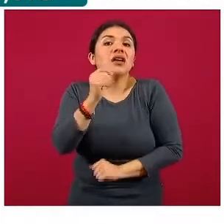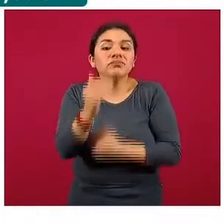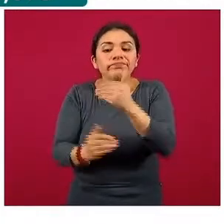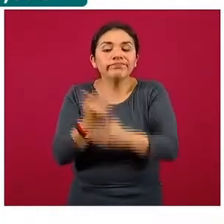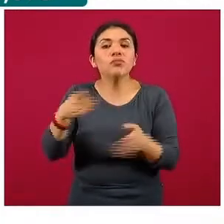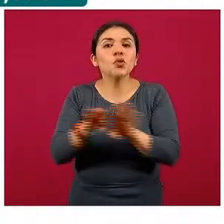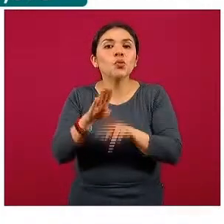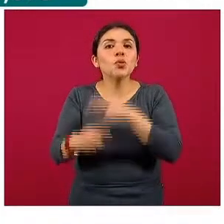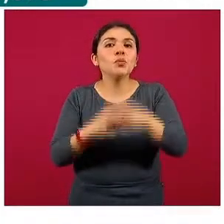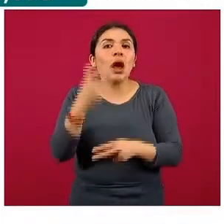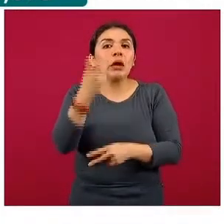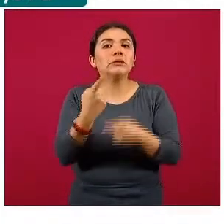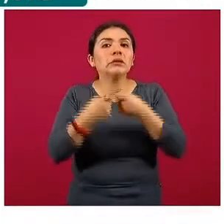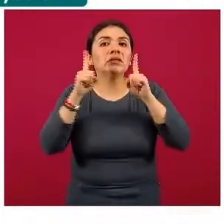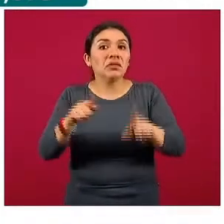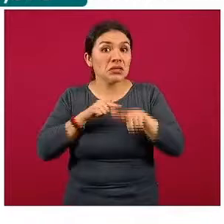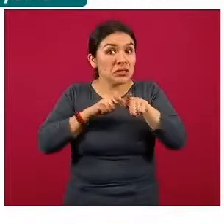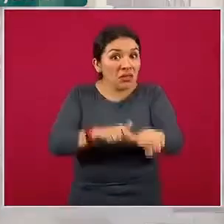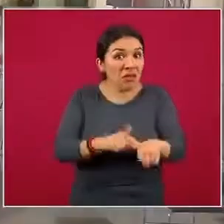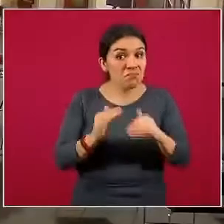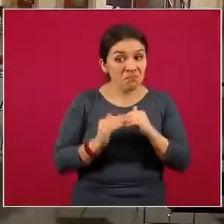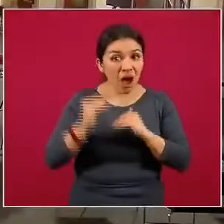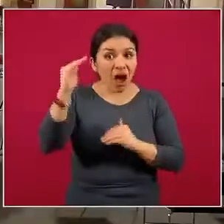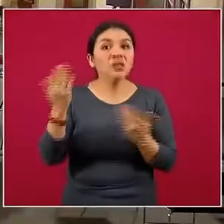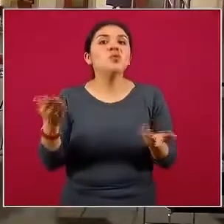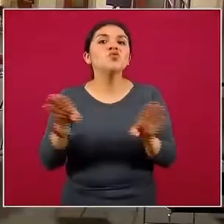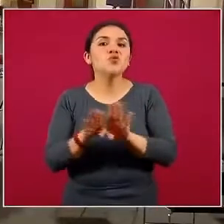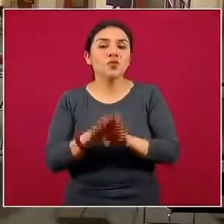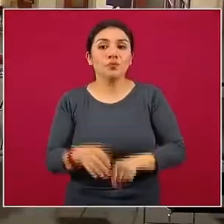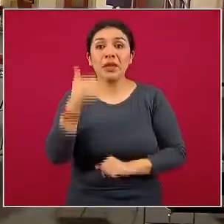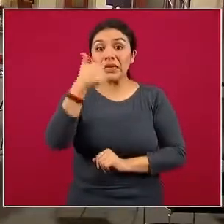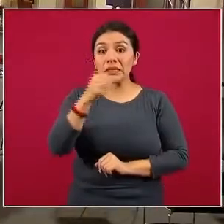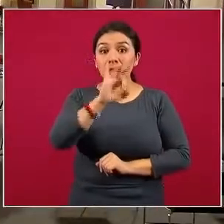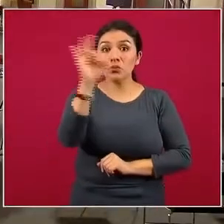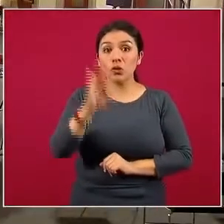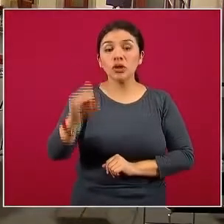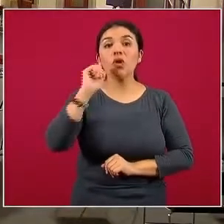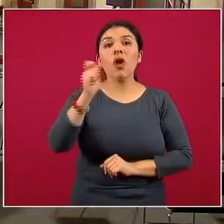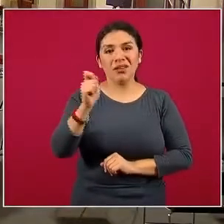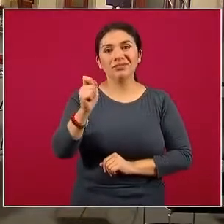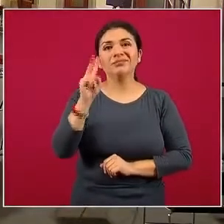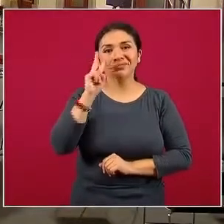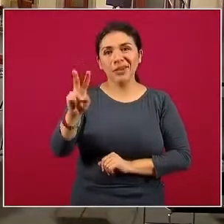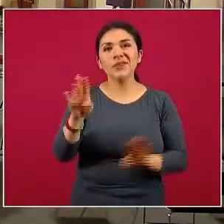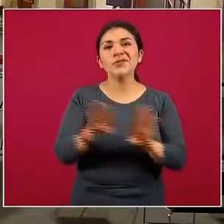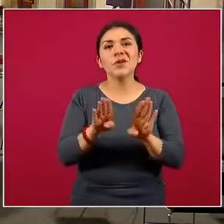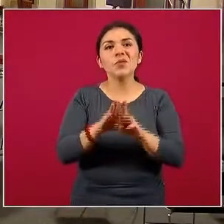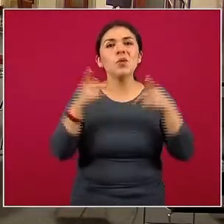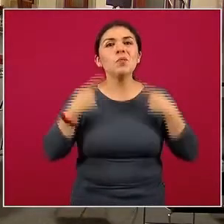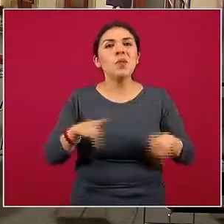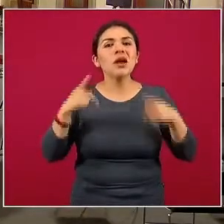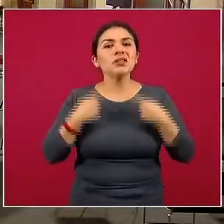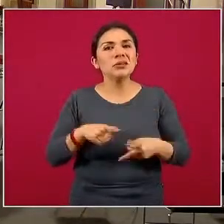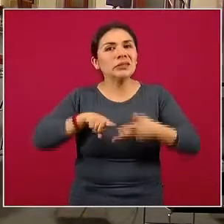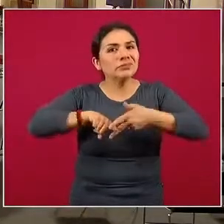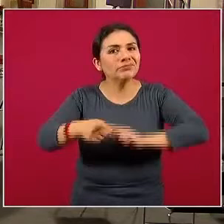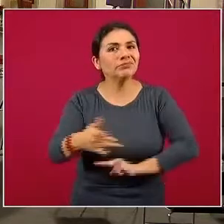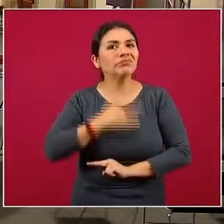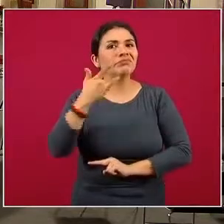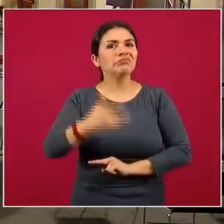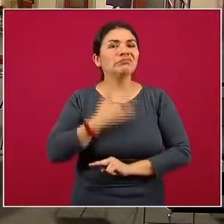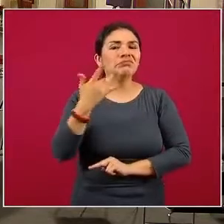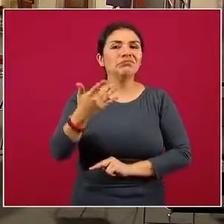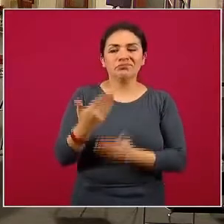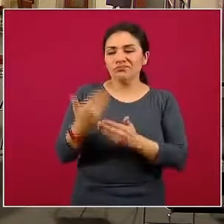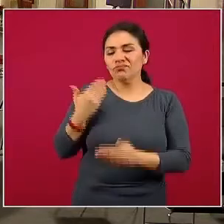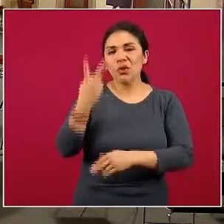pudiera esta diferencia continuar incrementándose. 6% es la proporción de personas con inicio de síntomas